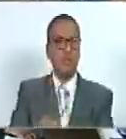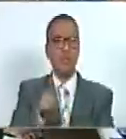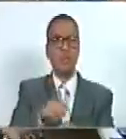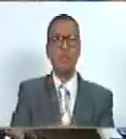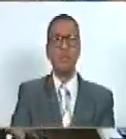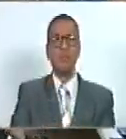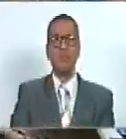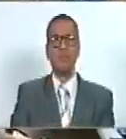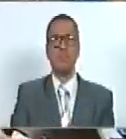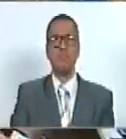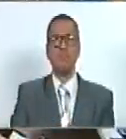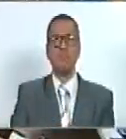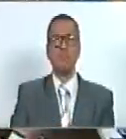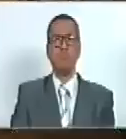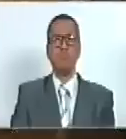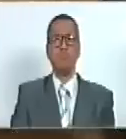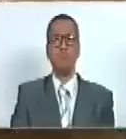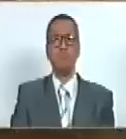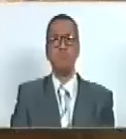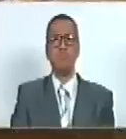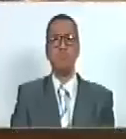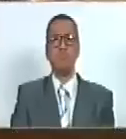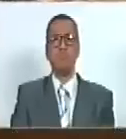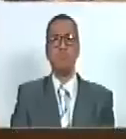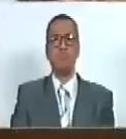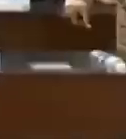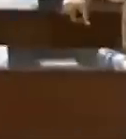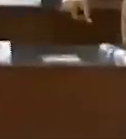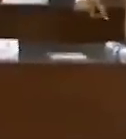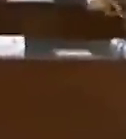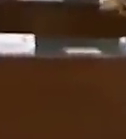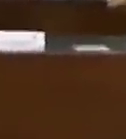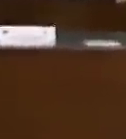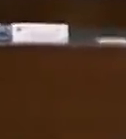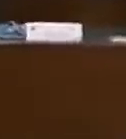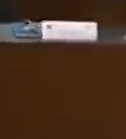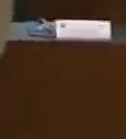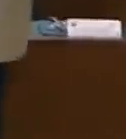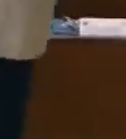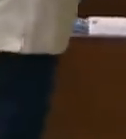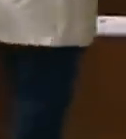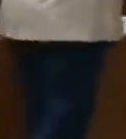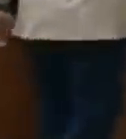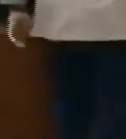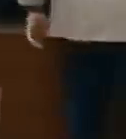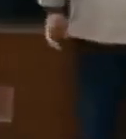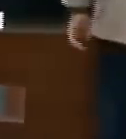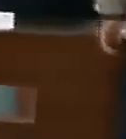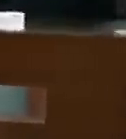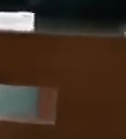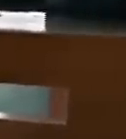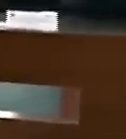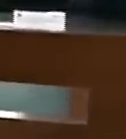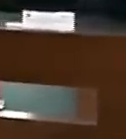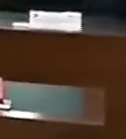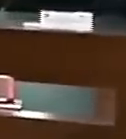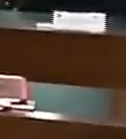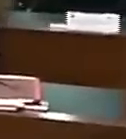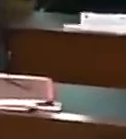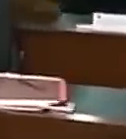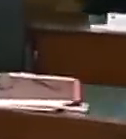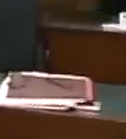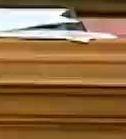Gracias, diputado. Voy a dejar en el derecho de palabra al